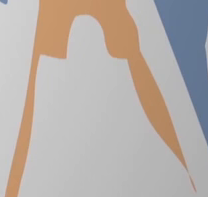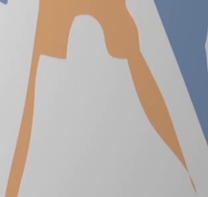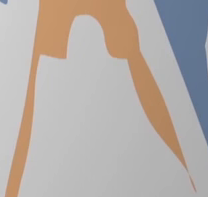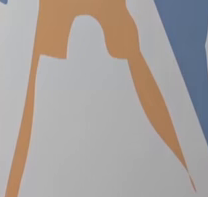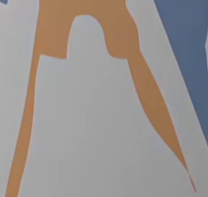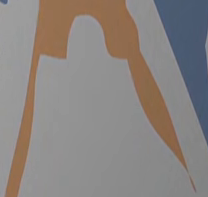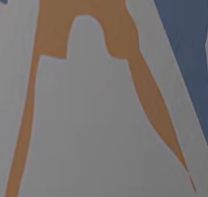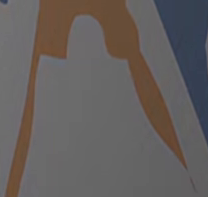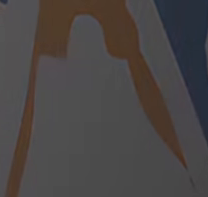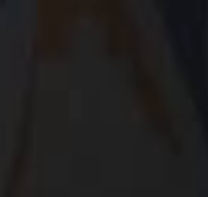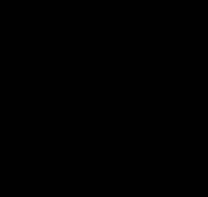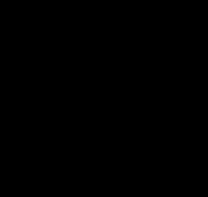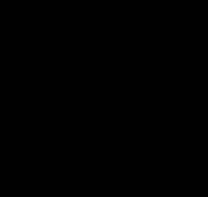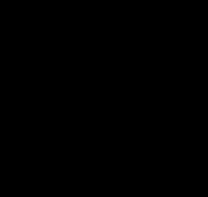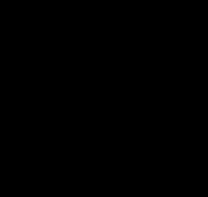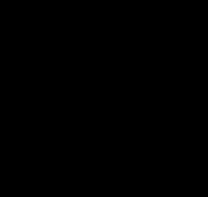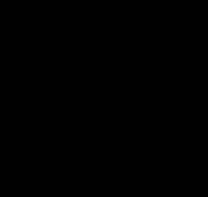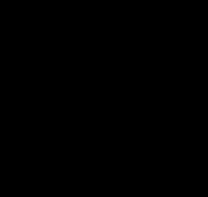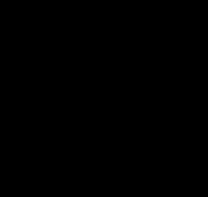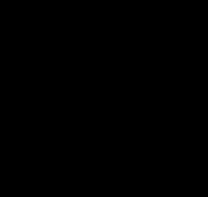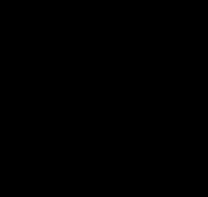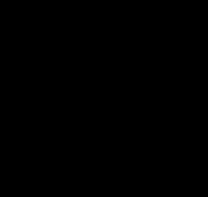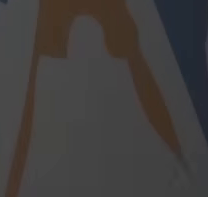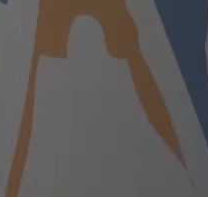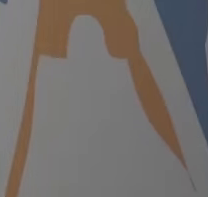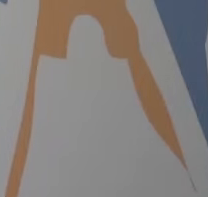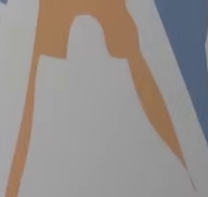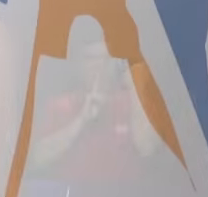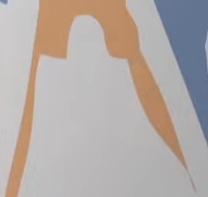en Irreverencias.